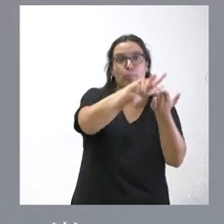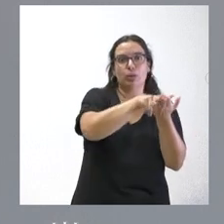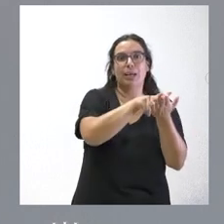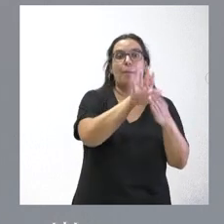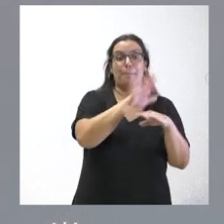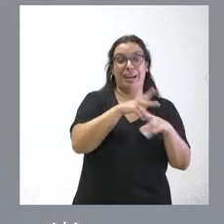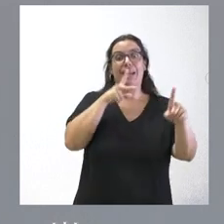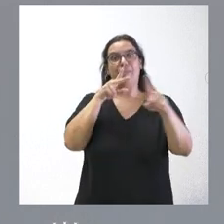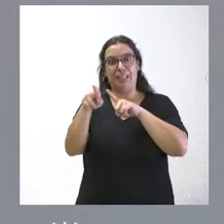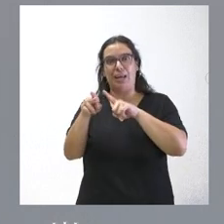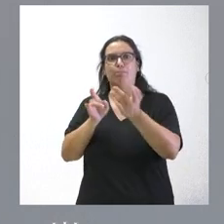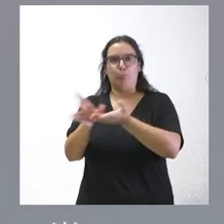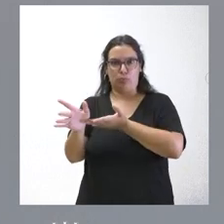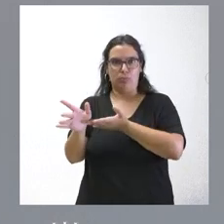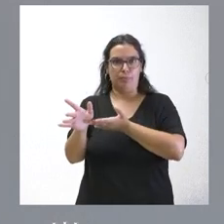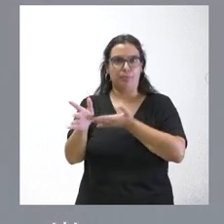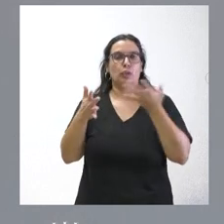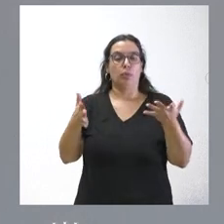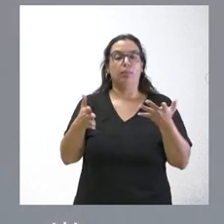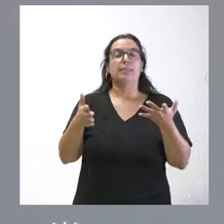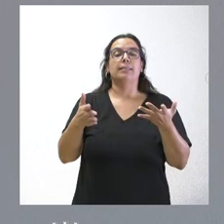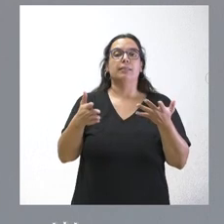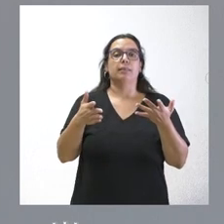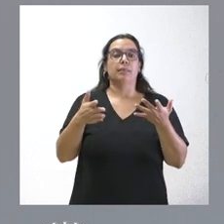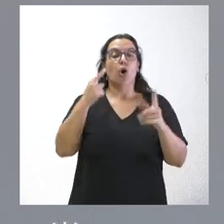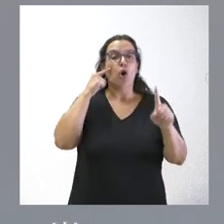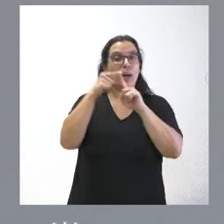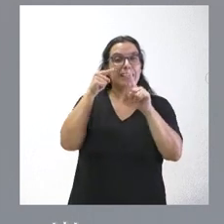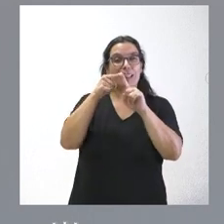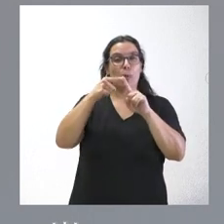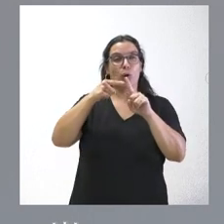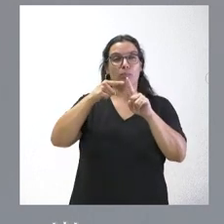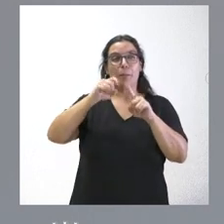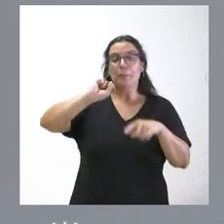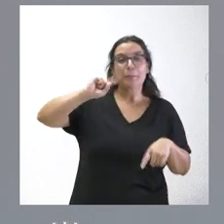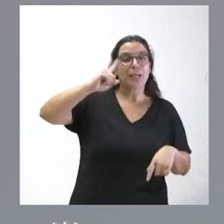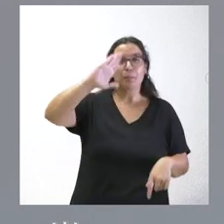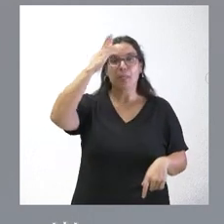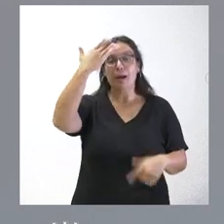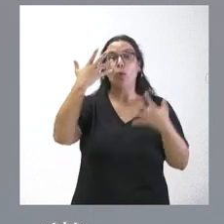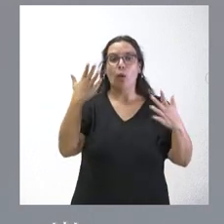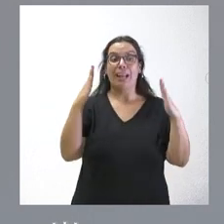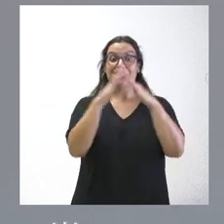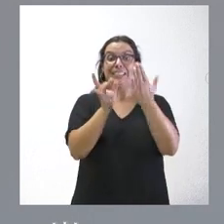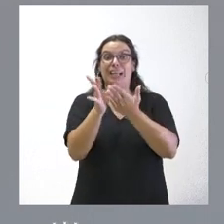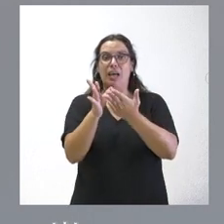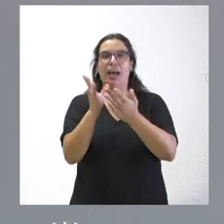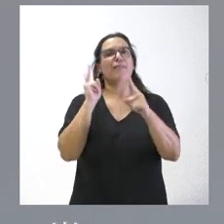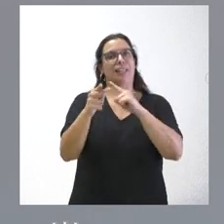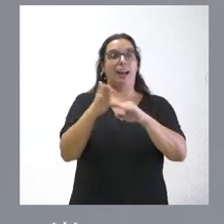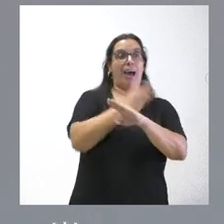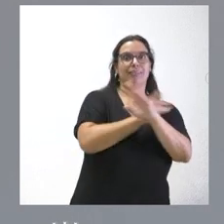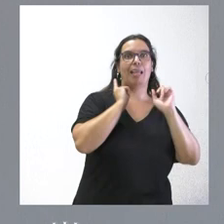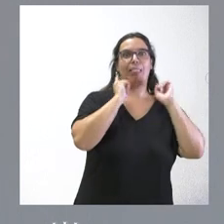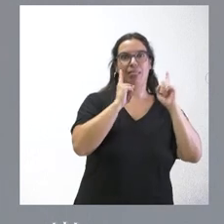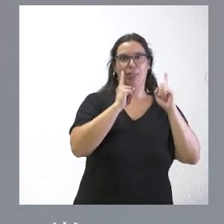impedir precisamente estos lanzamientos y por tanto el objetivo básico que tenemos es evitar los desahucios evitar los